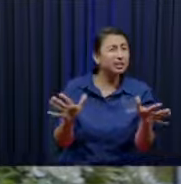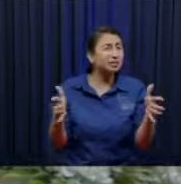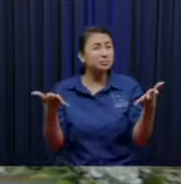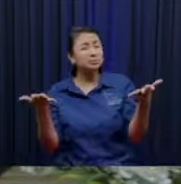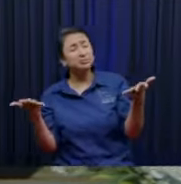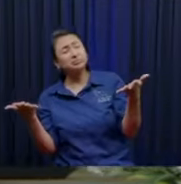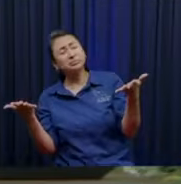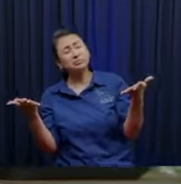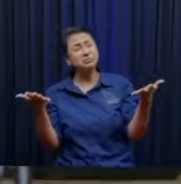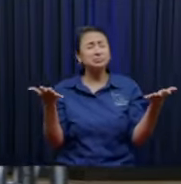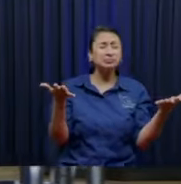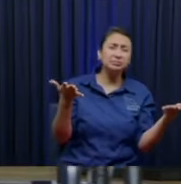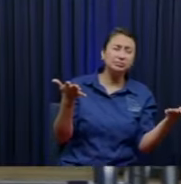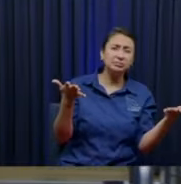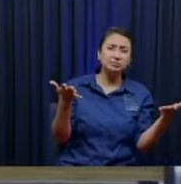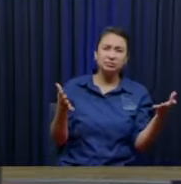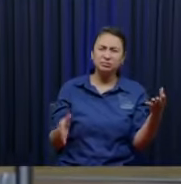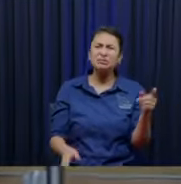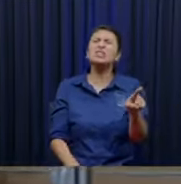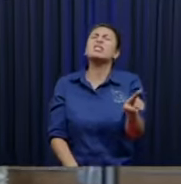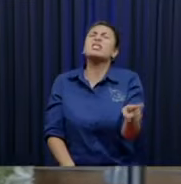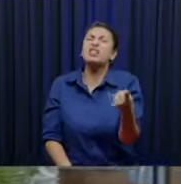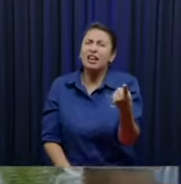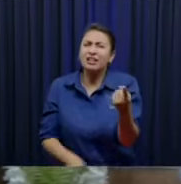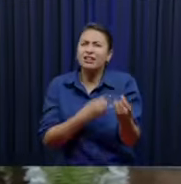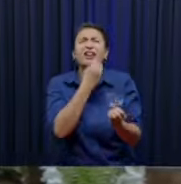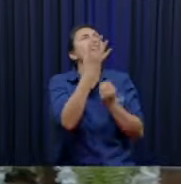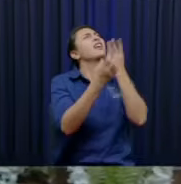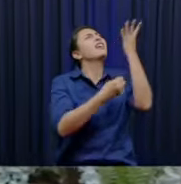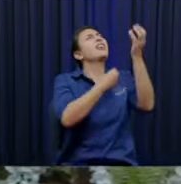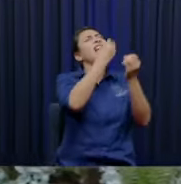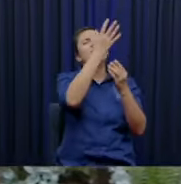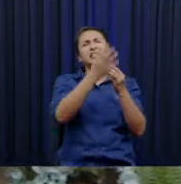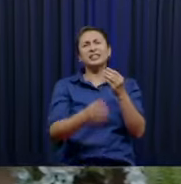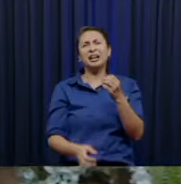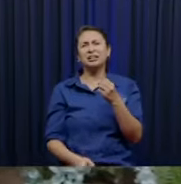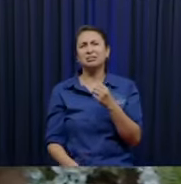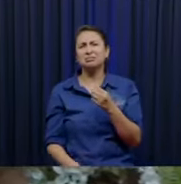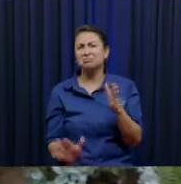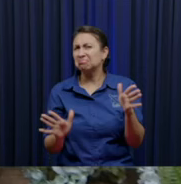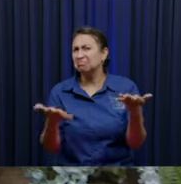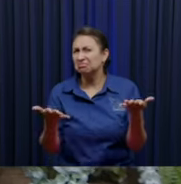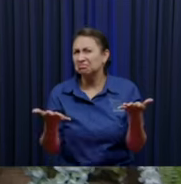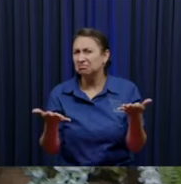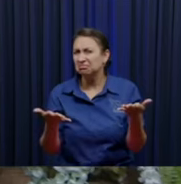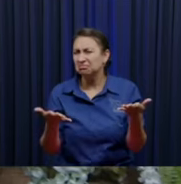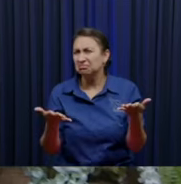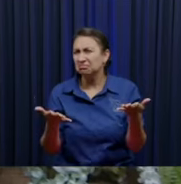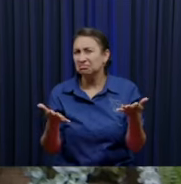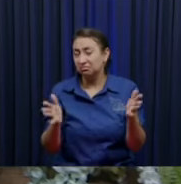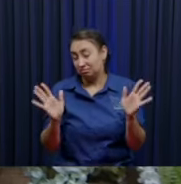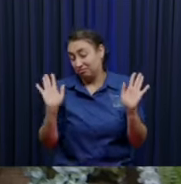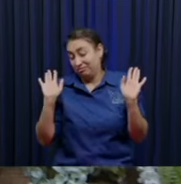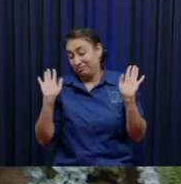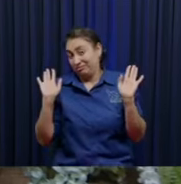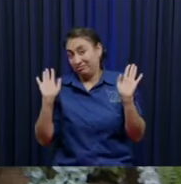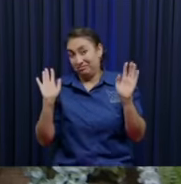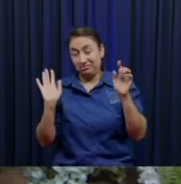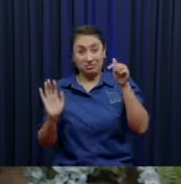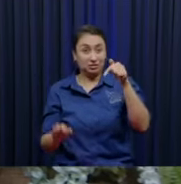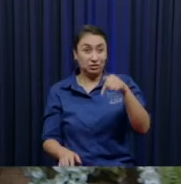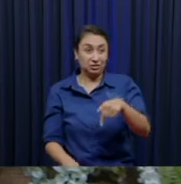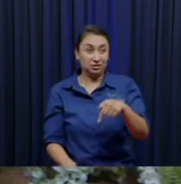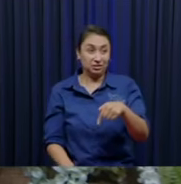creo que Manuel Bonilla era el que lo cantaba. Pero ni modo, allá los hermanos ahora solo salmistas